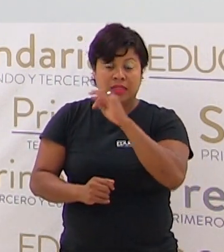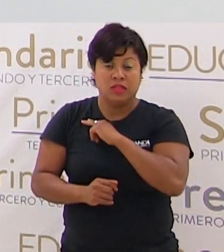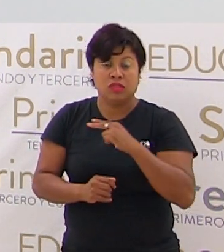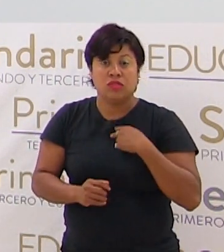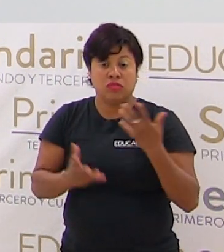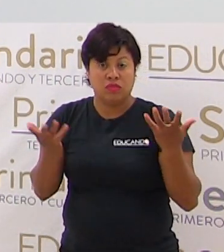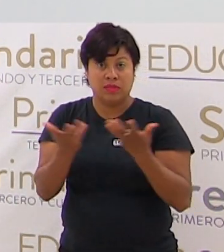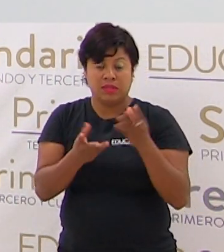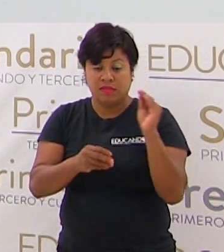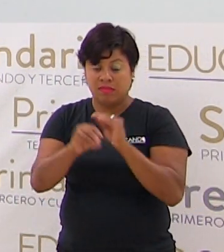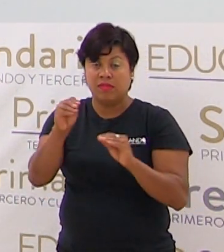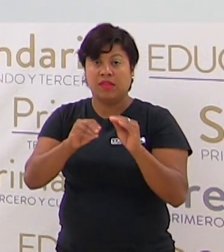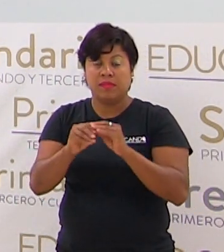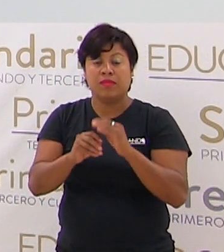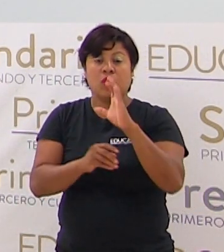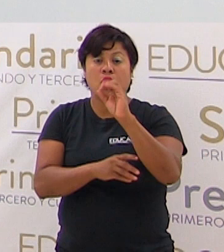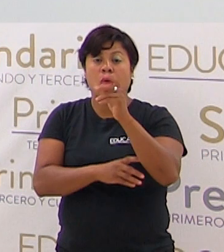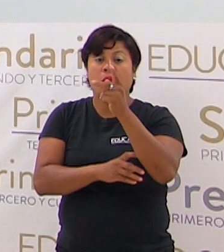conjugamos en lo que es